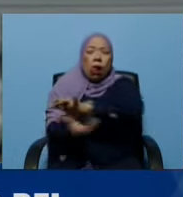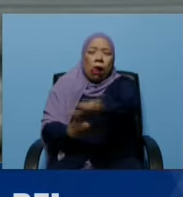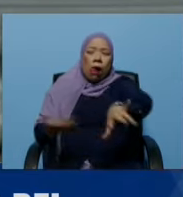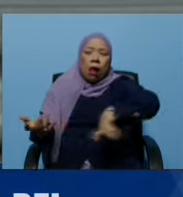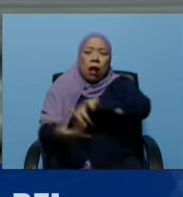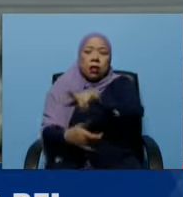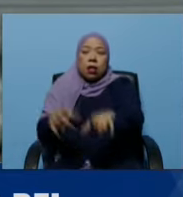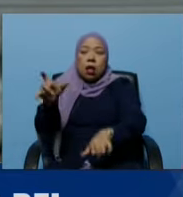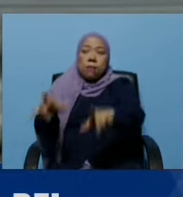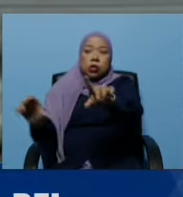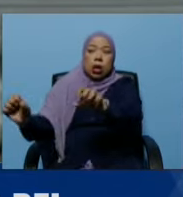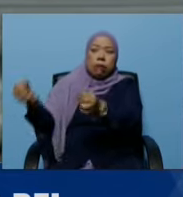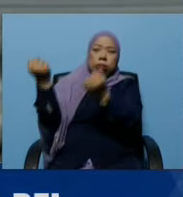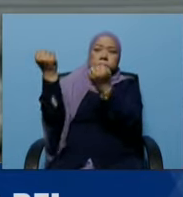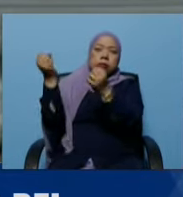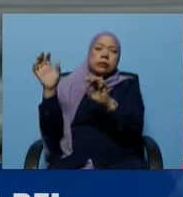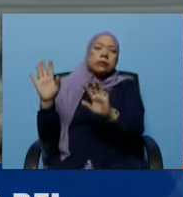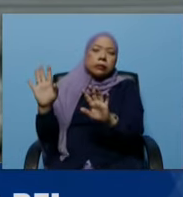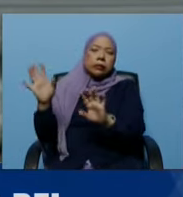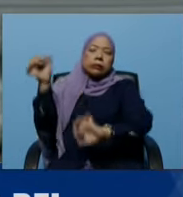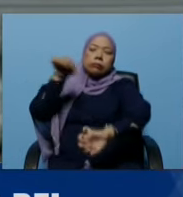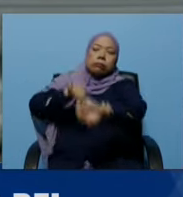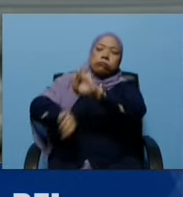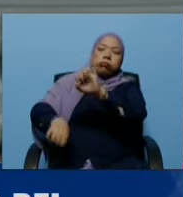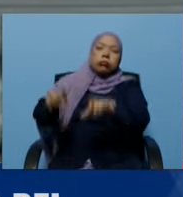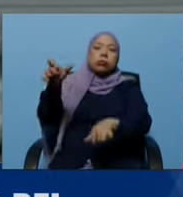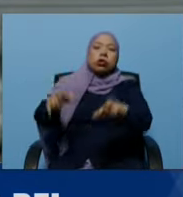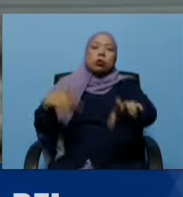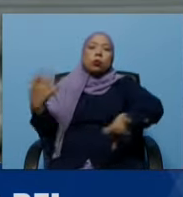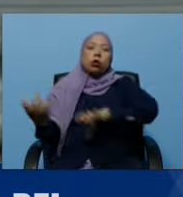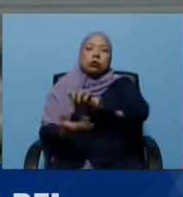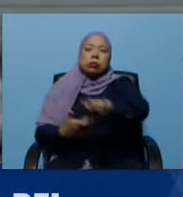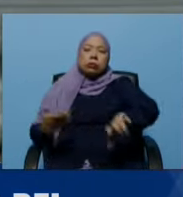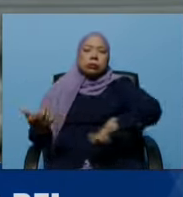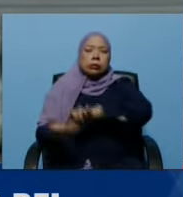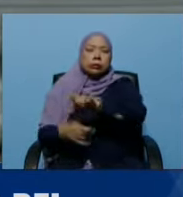Intentaron quemar, matar.